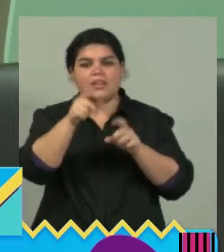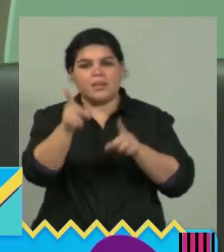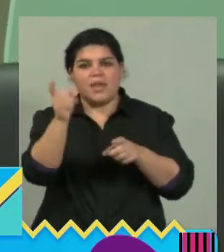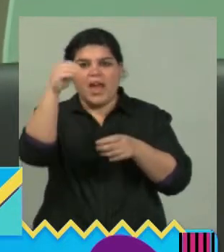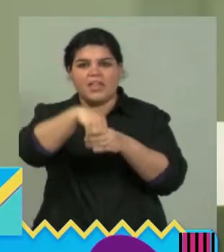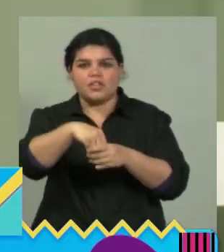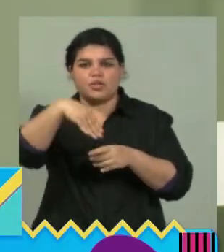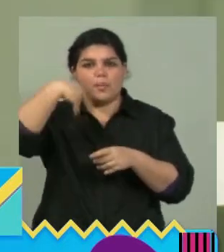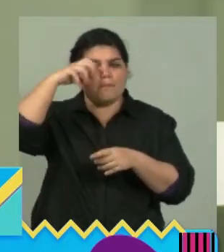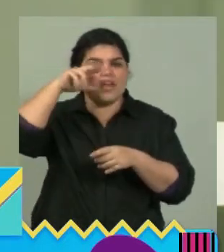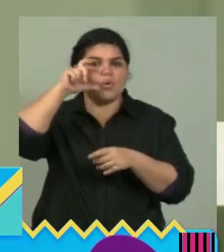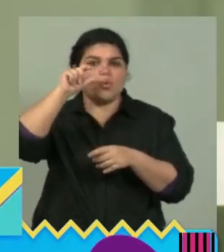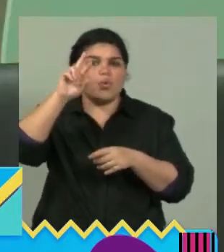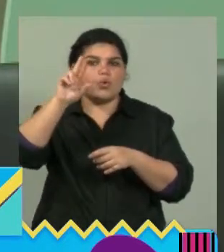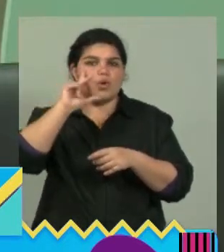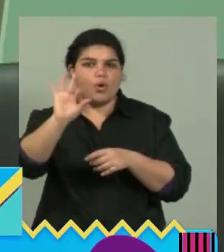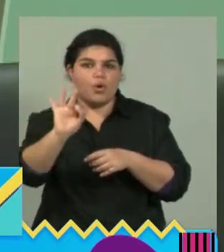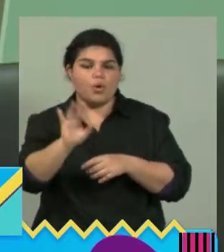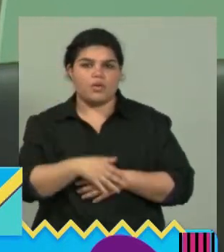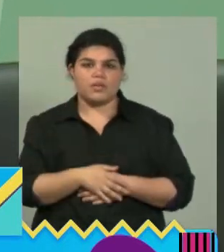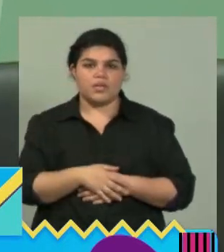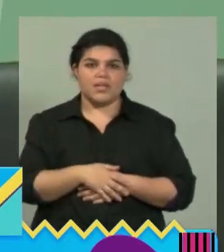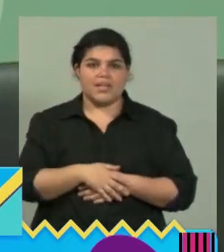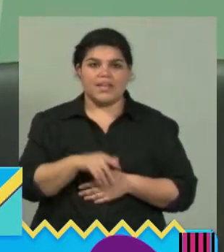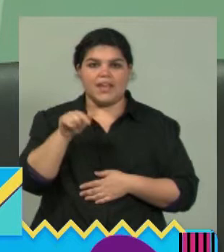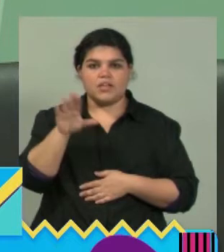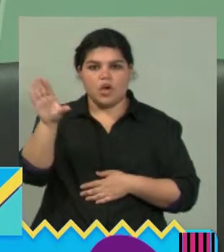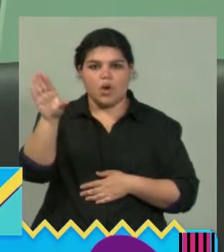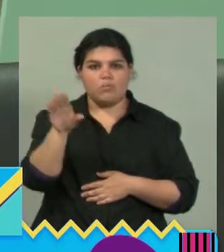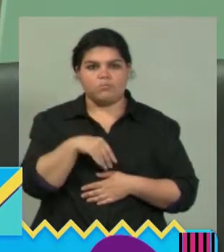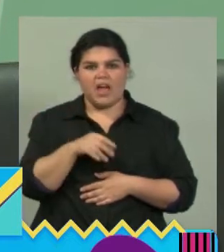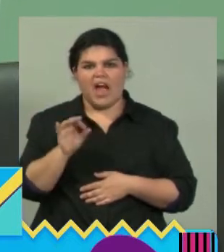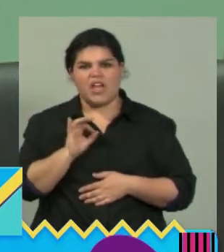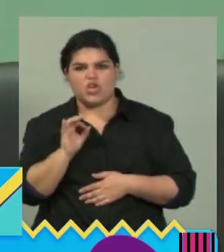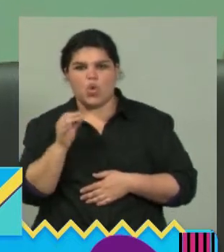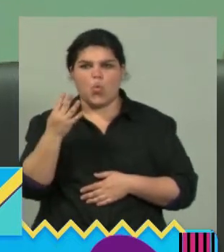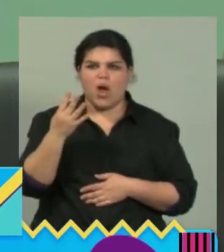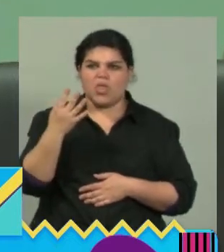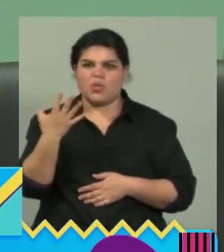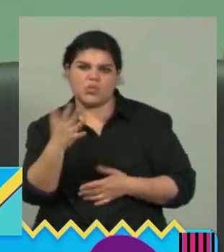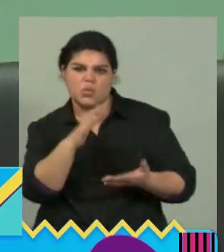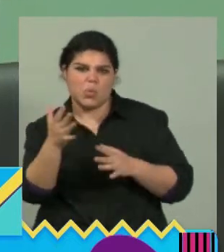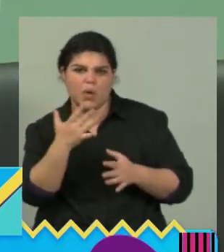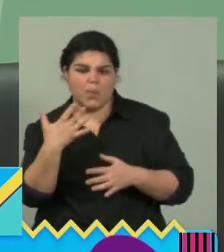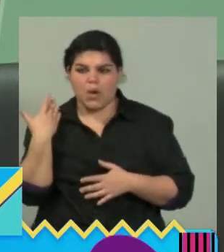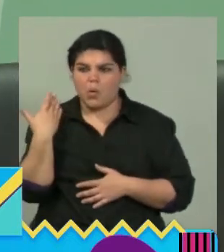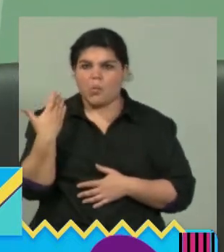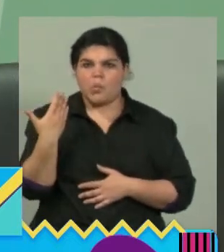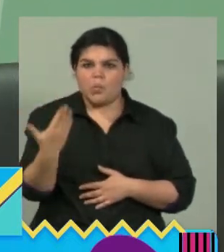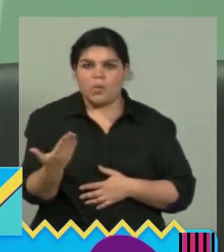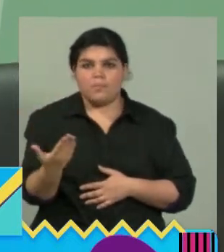Un mercurio que tenemos entendido que lo está copiando desde hace 4 o 5 años atrás. ¿Por qué? Porque no hay